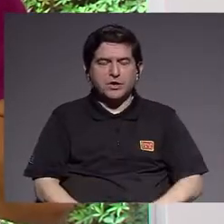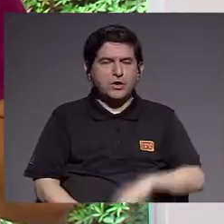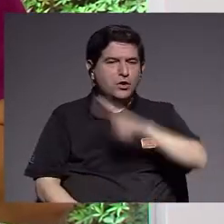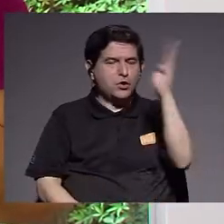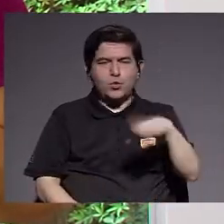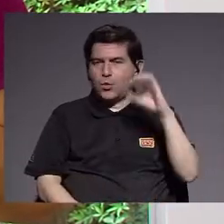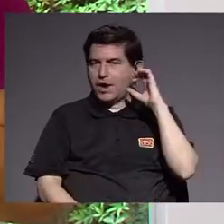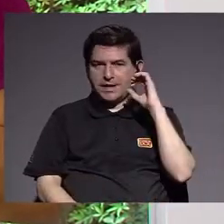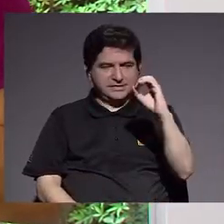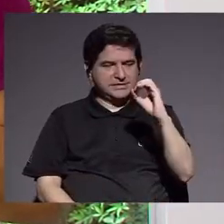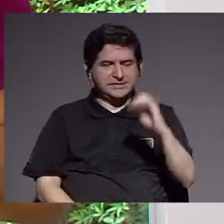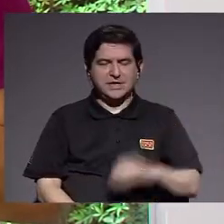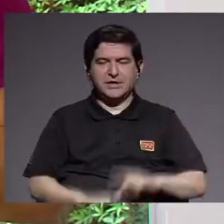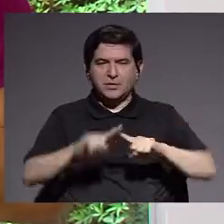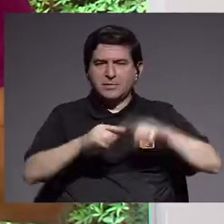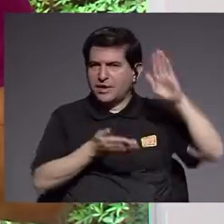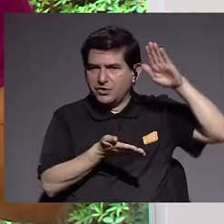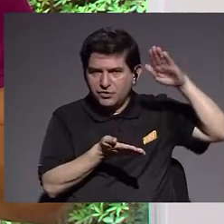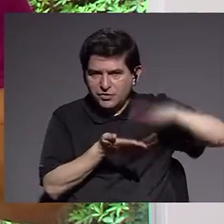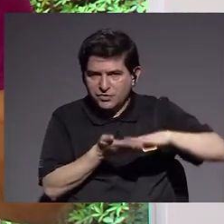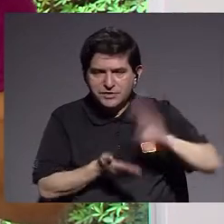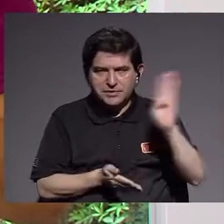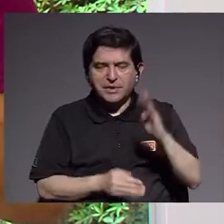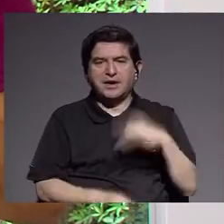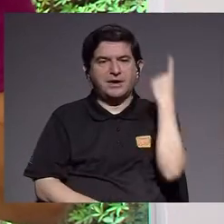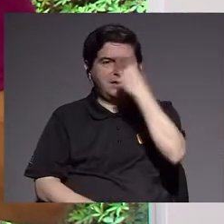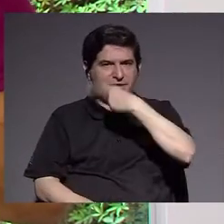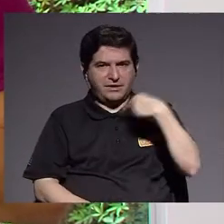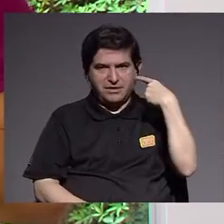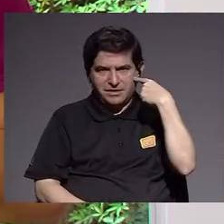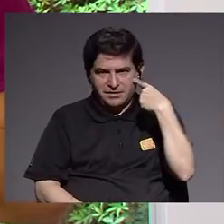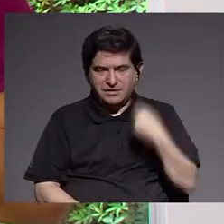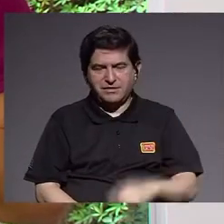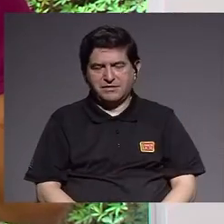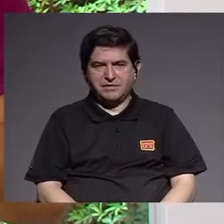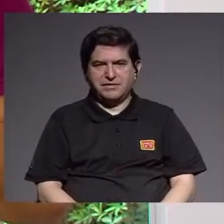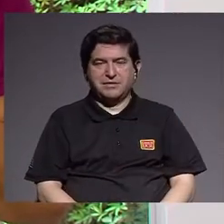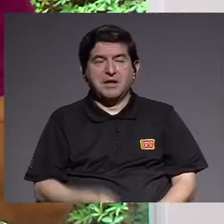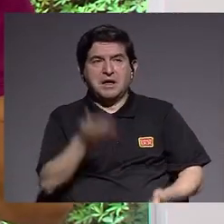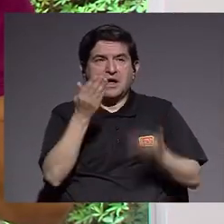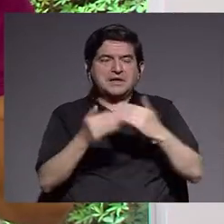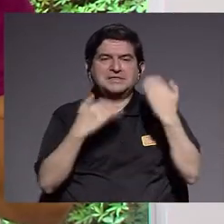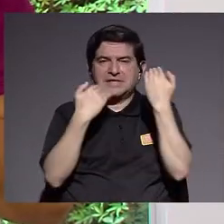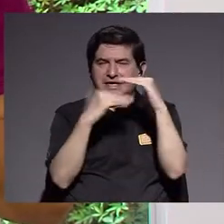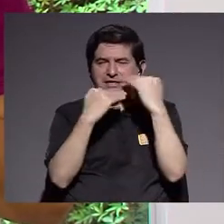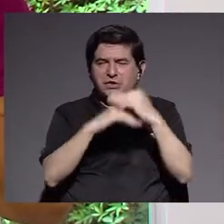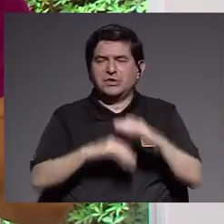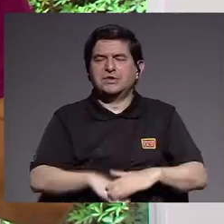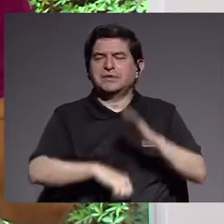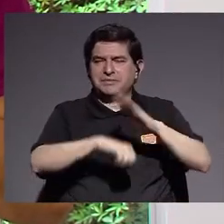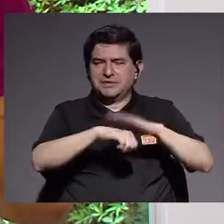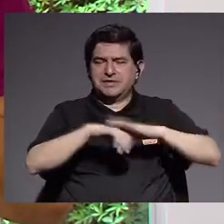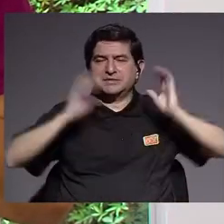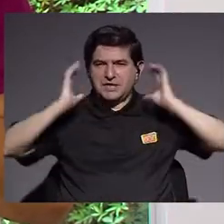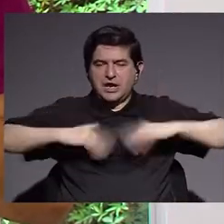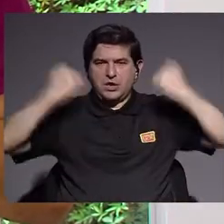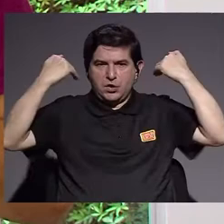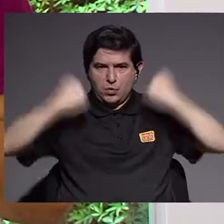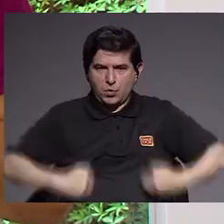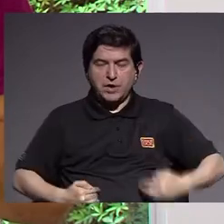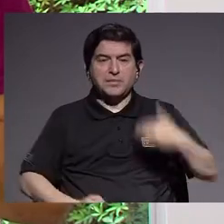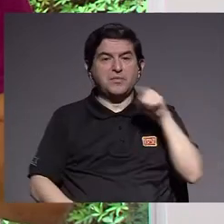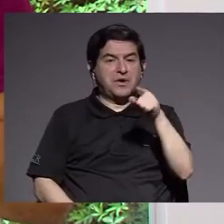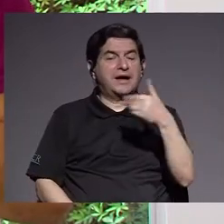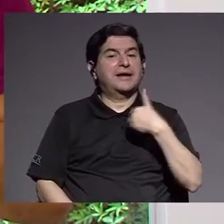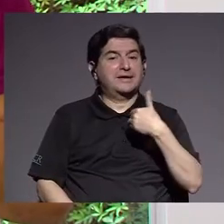porque nunca va a estar en cero la carga bacteriana si no bajamos la carga bacteriana de la cavidad oral a por lo menos los límites permisibles del